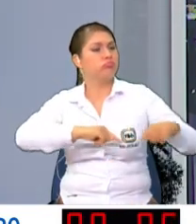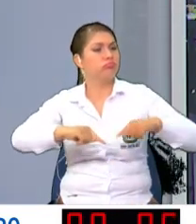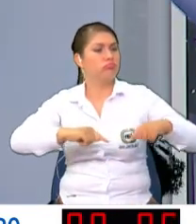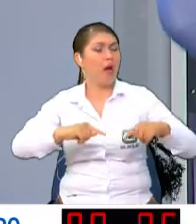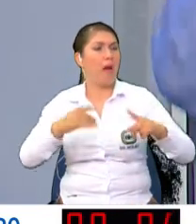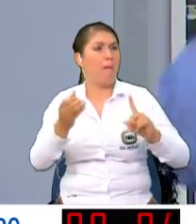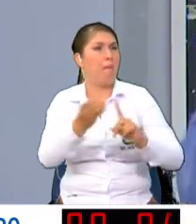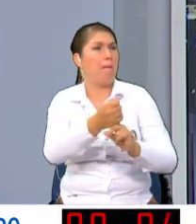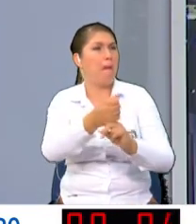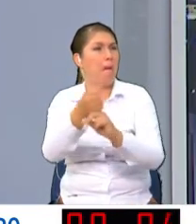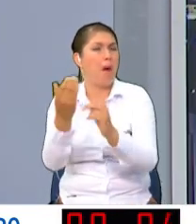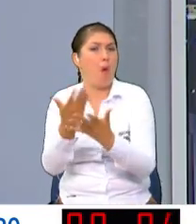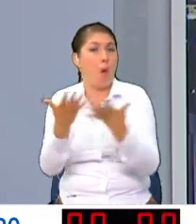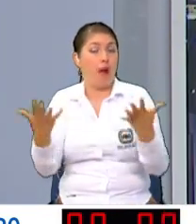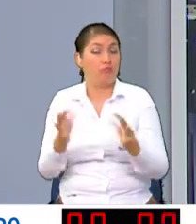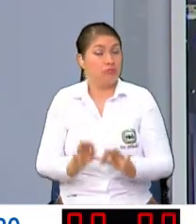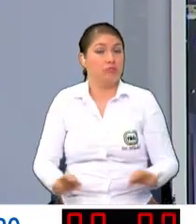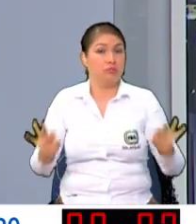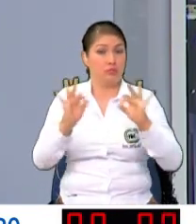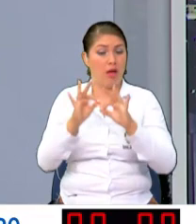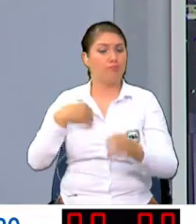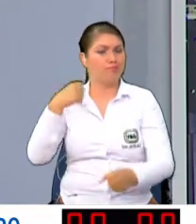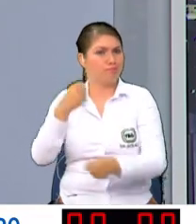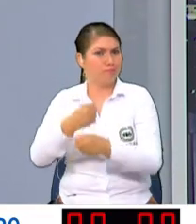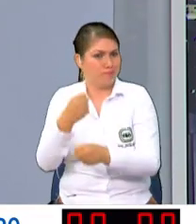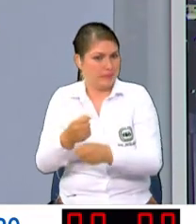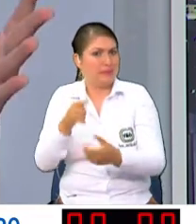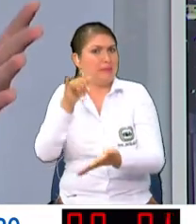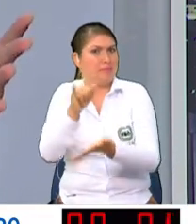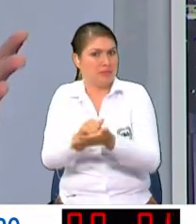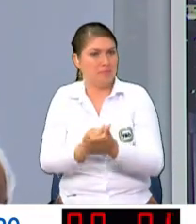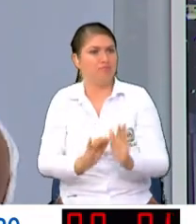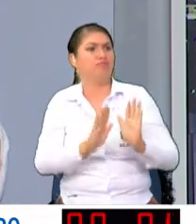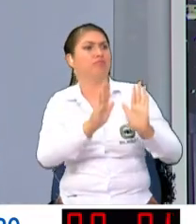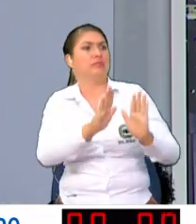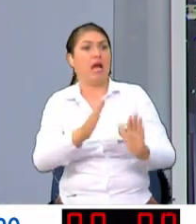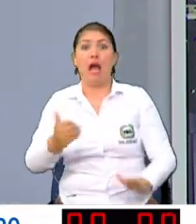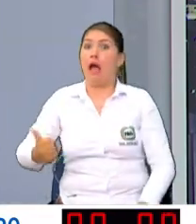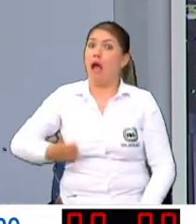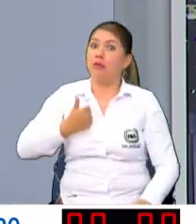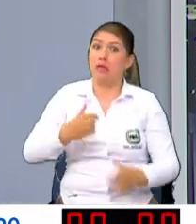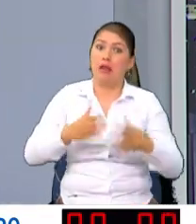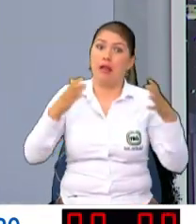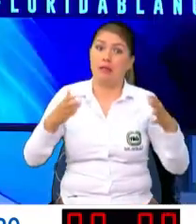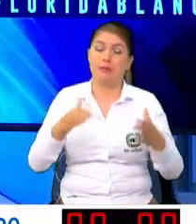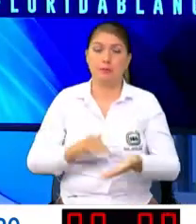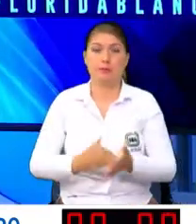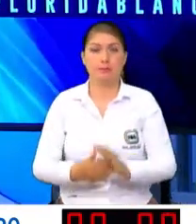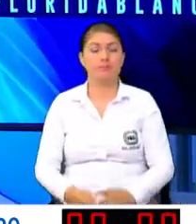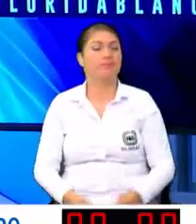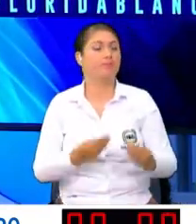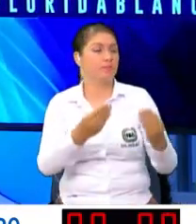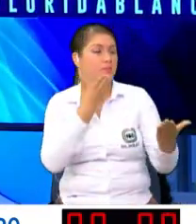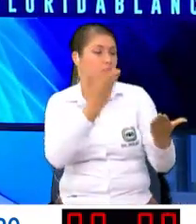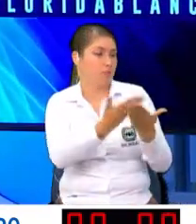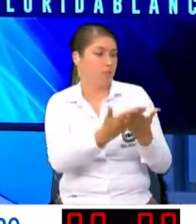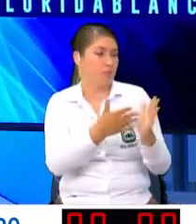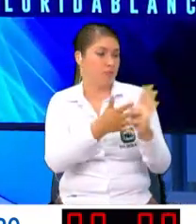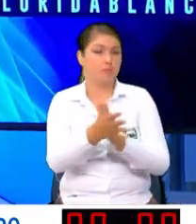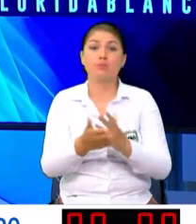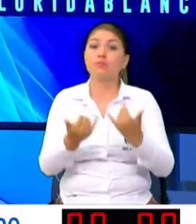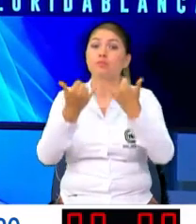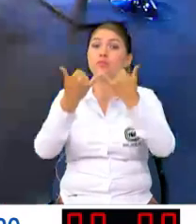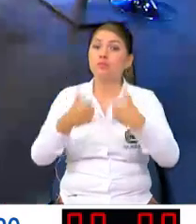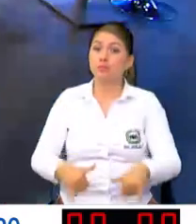que logra muchas cosas y en particular de haber trabajado precisamente para parar con uno de sus abusos grandes que tengan también gracias por su intervención y ya